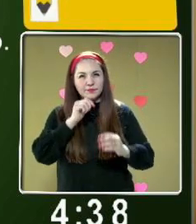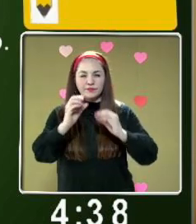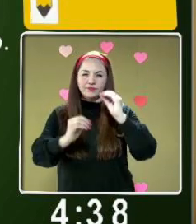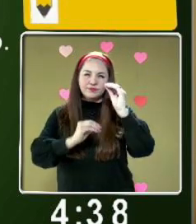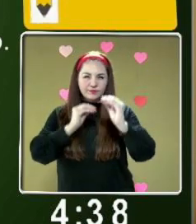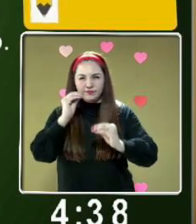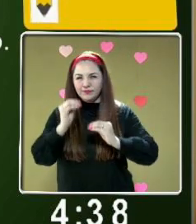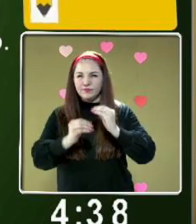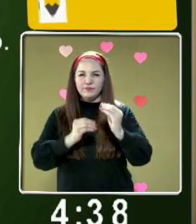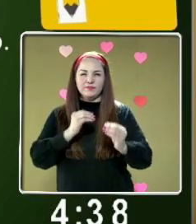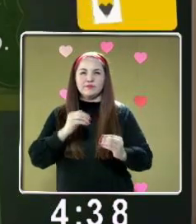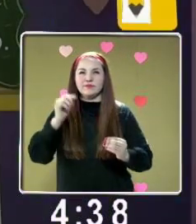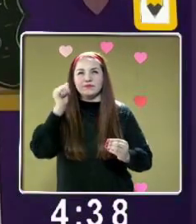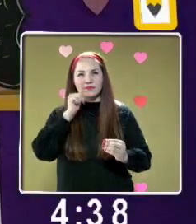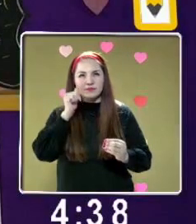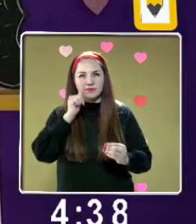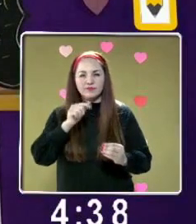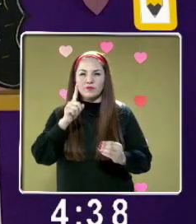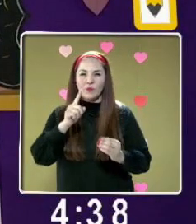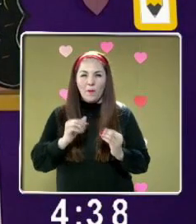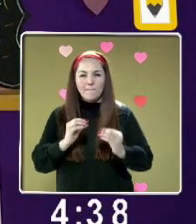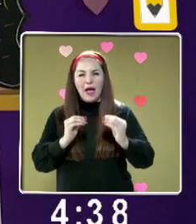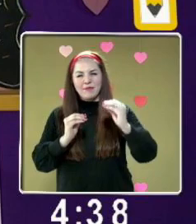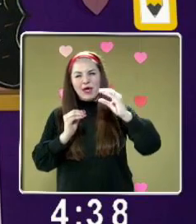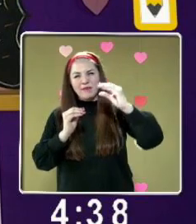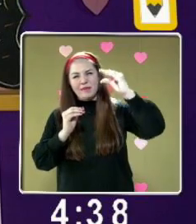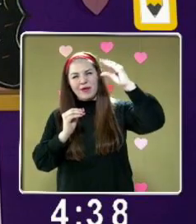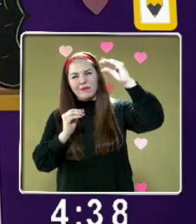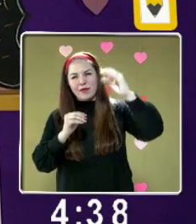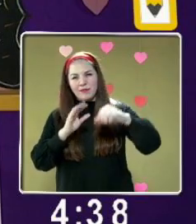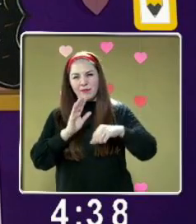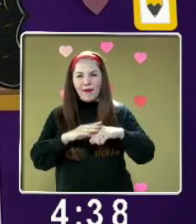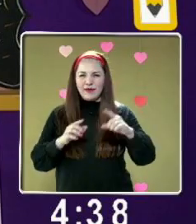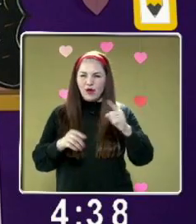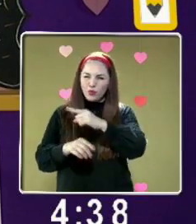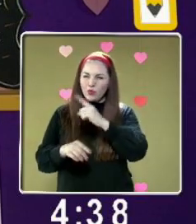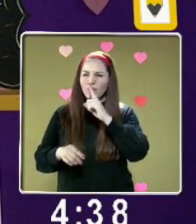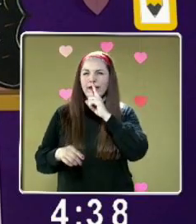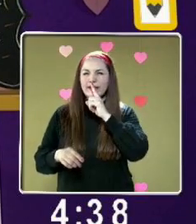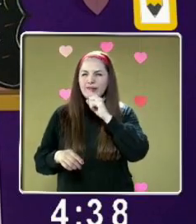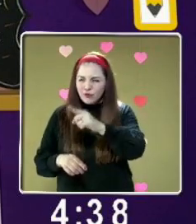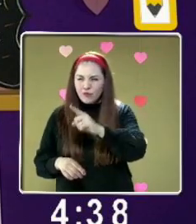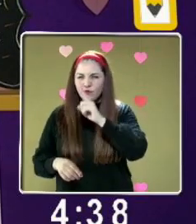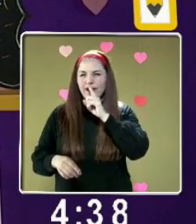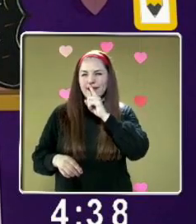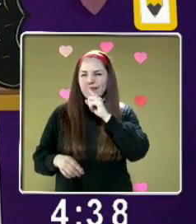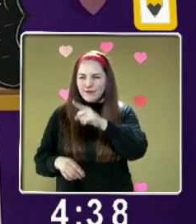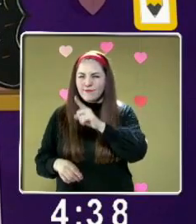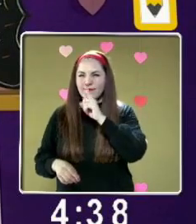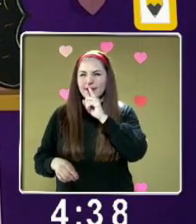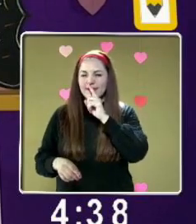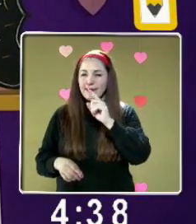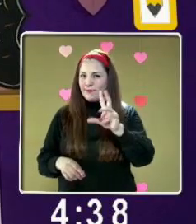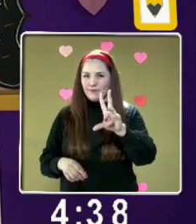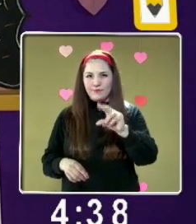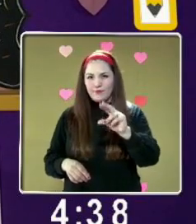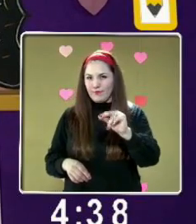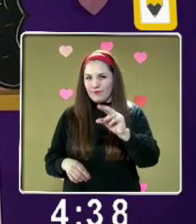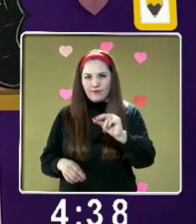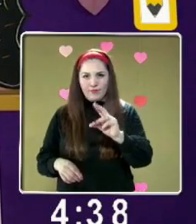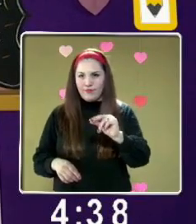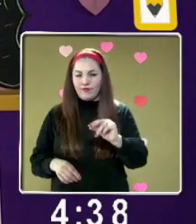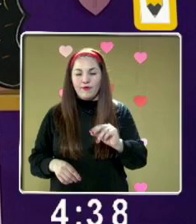una diferencia es muy común que alguien diga alguna de las dos partes, cállate. Y en este caso la recomendación es al revés, es